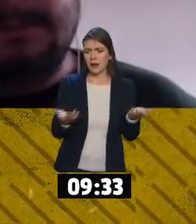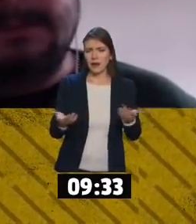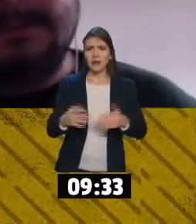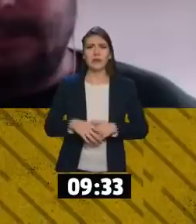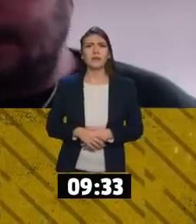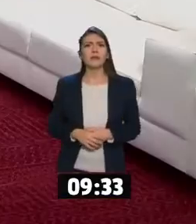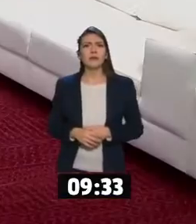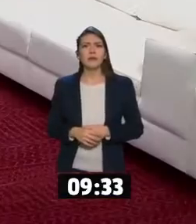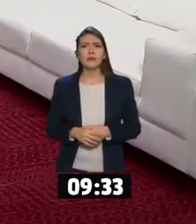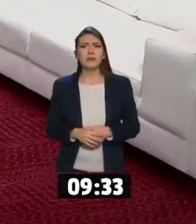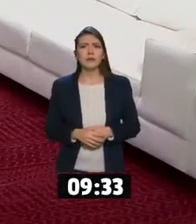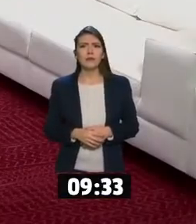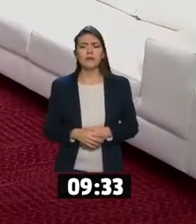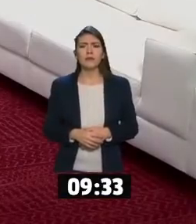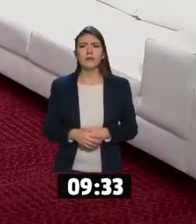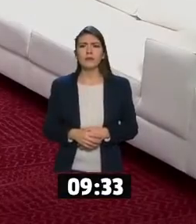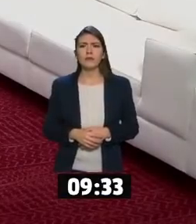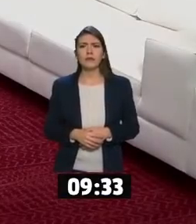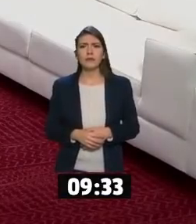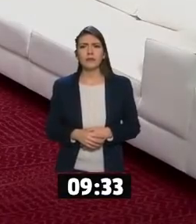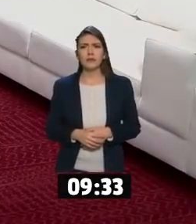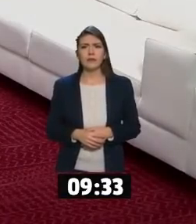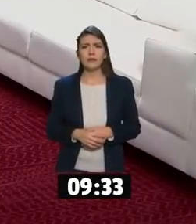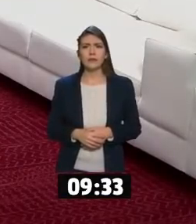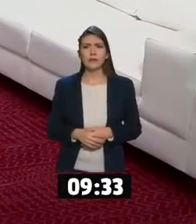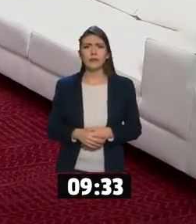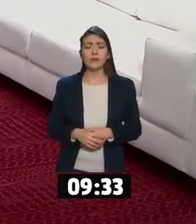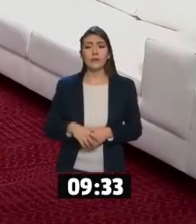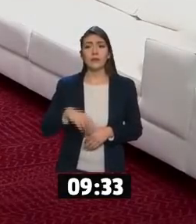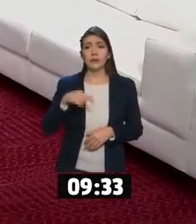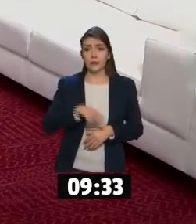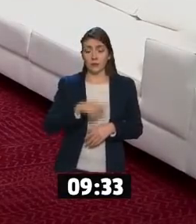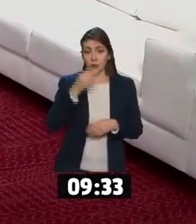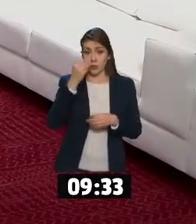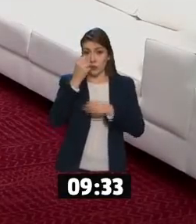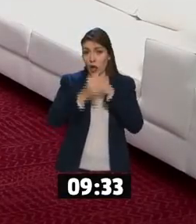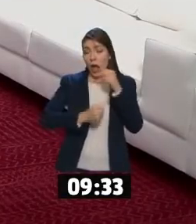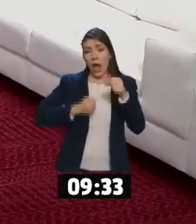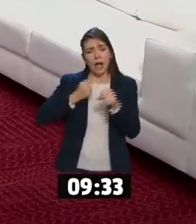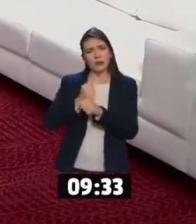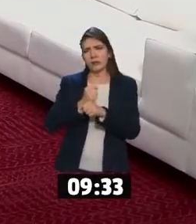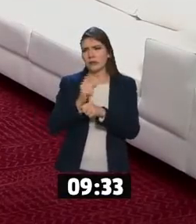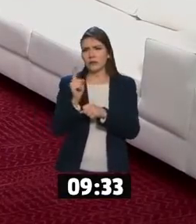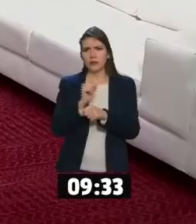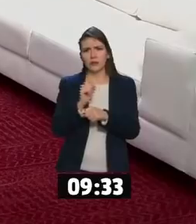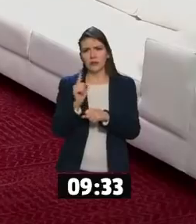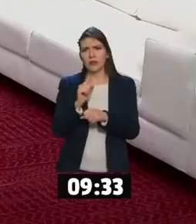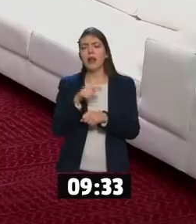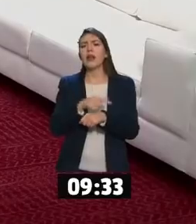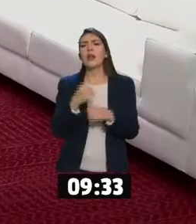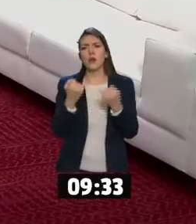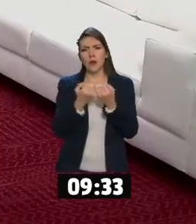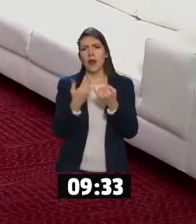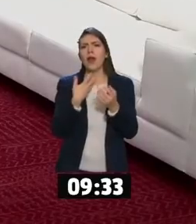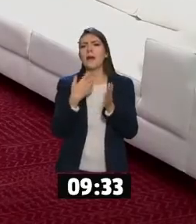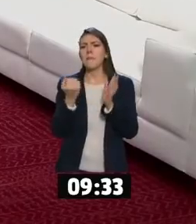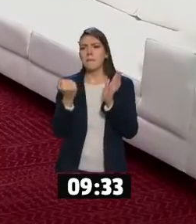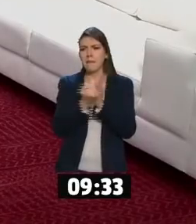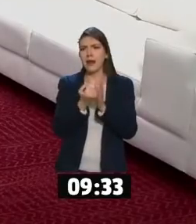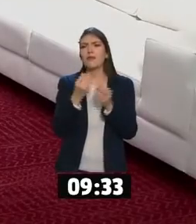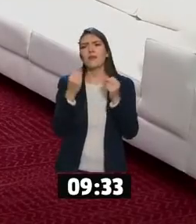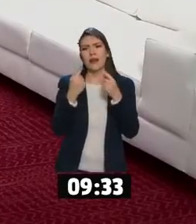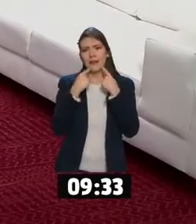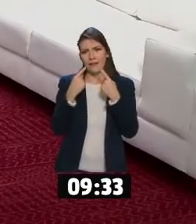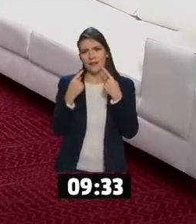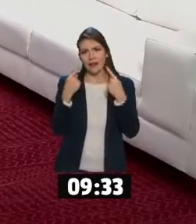tiene muchos años, no al menos aquí en México, pero empezaron una serie de marcas muy famosas, perdón, tengo que decir una que